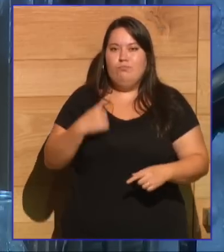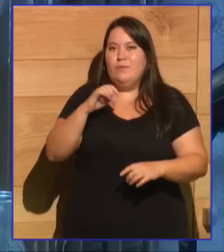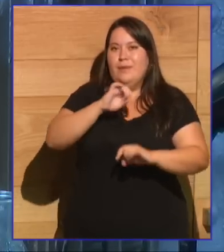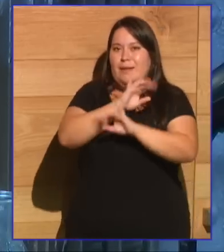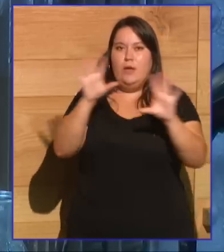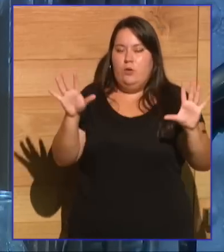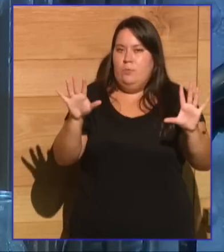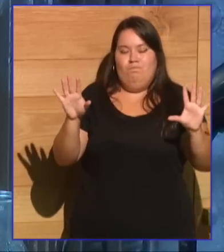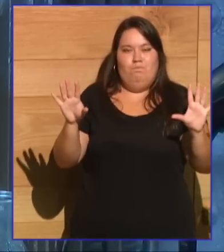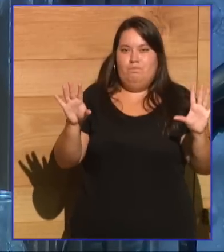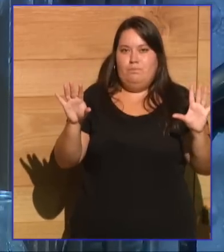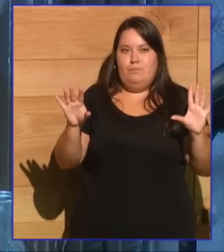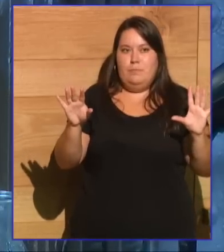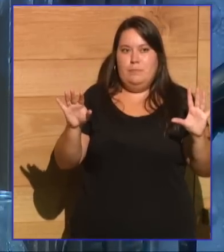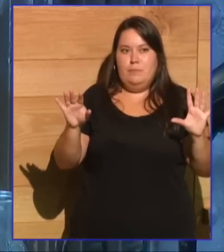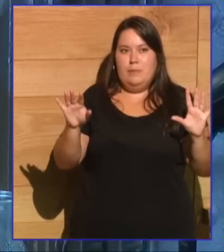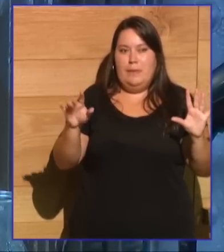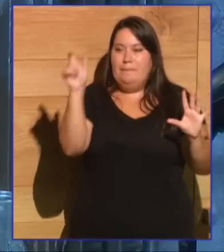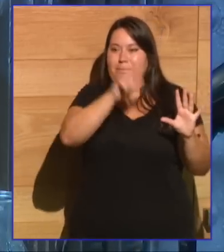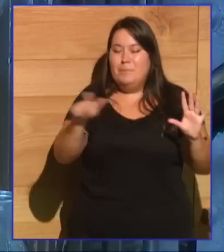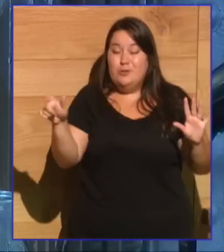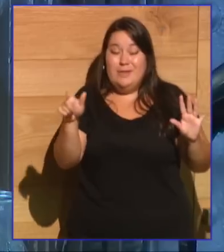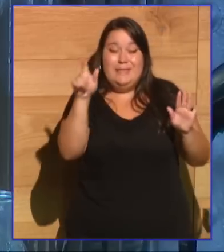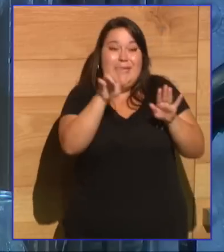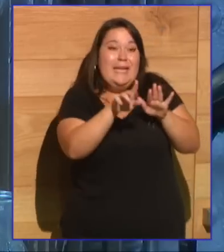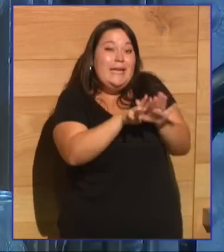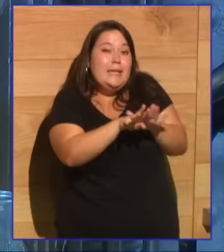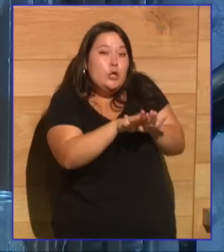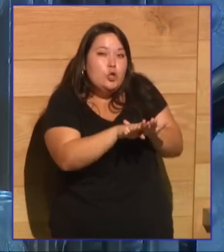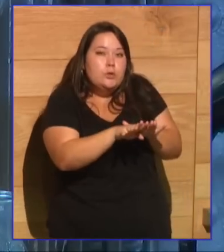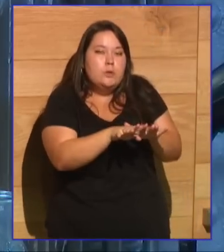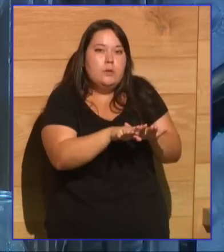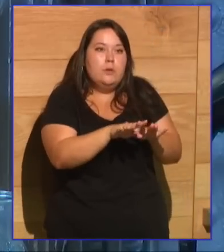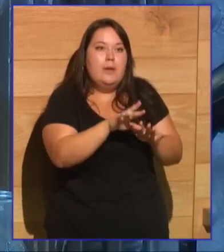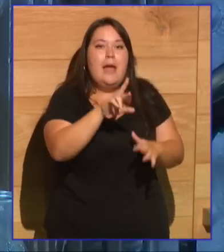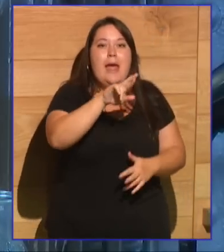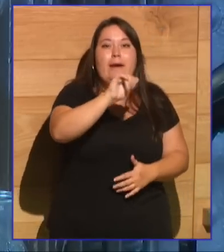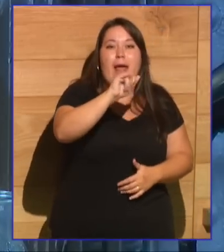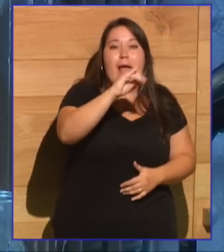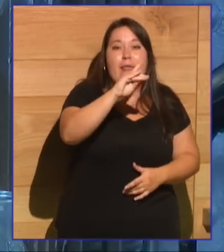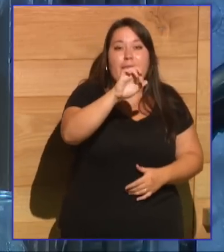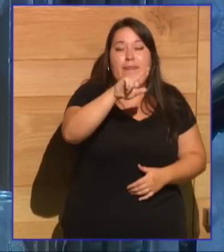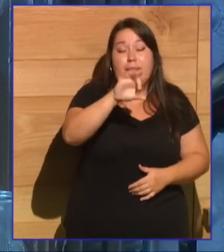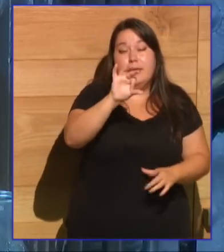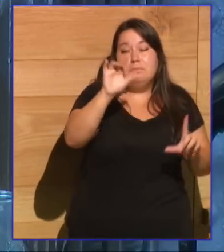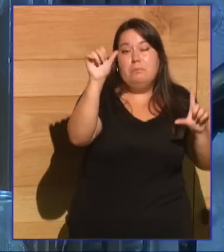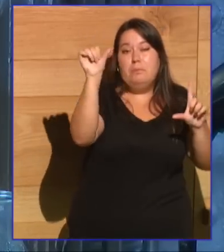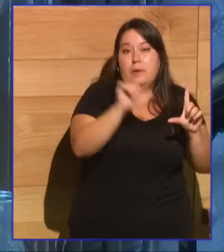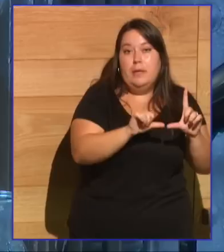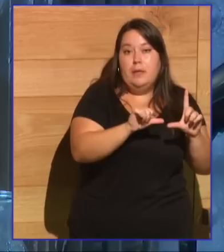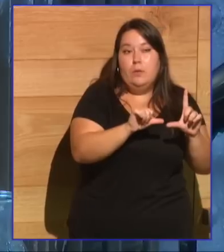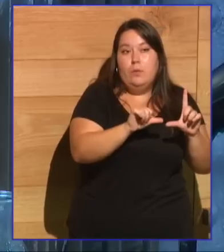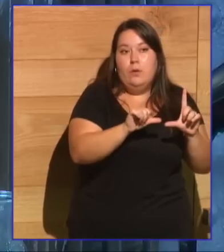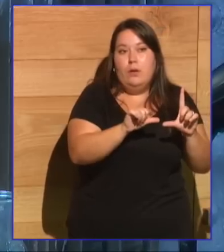le sentó muy muy mal que los críticos pusieran a parir raiders porque los que buscan la